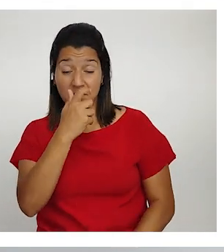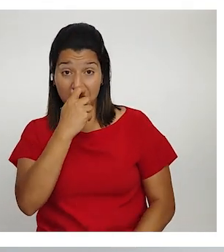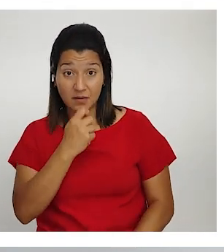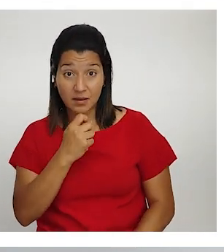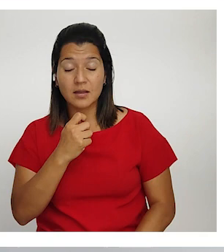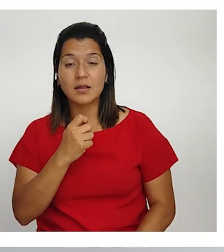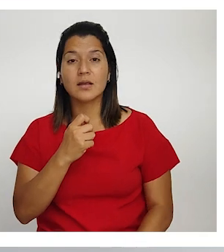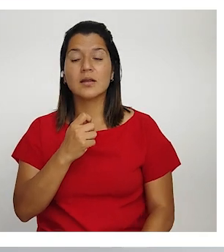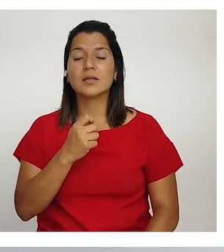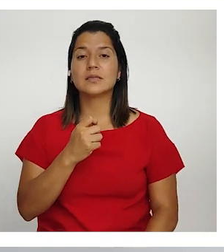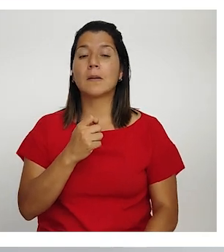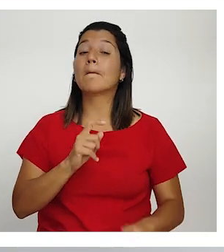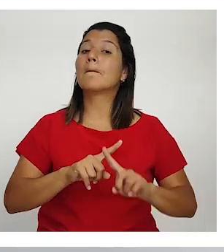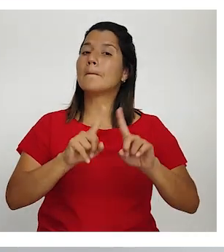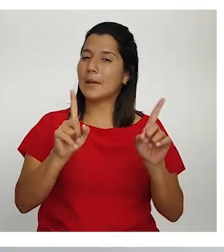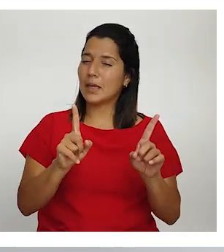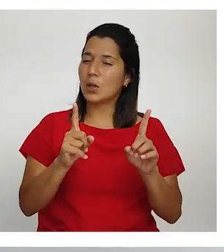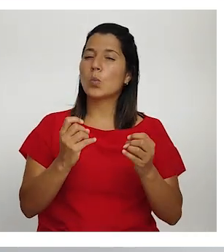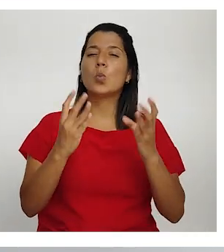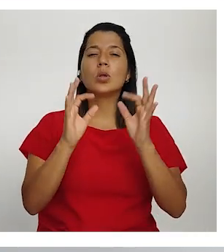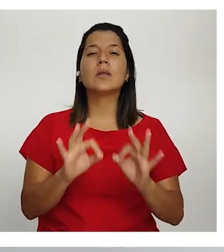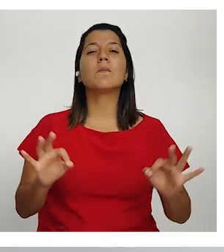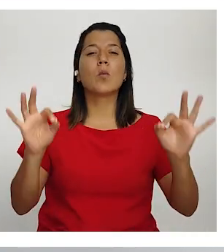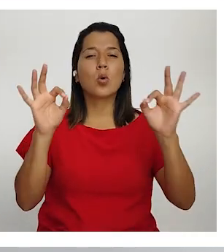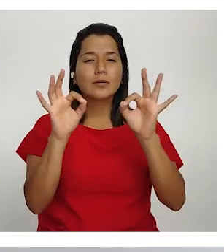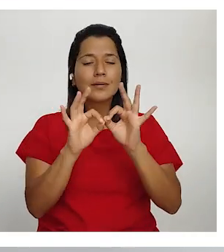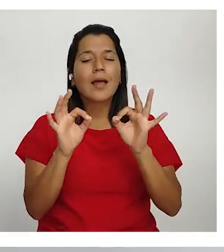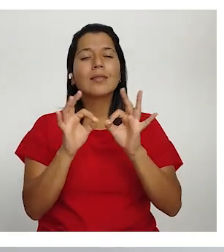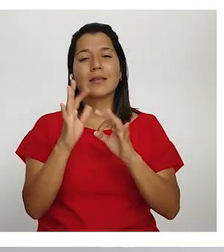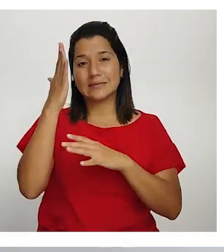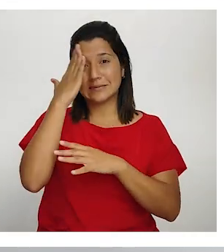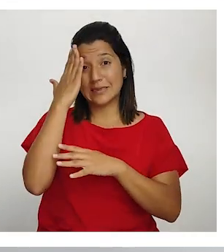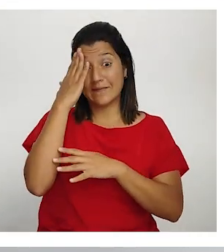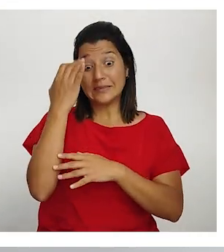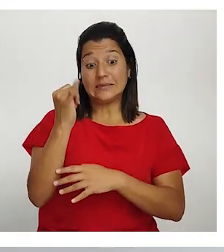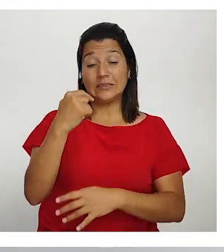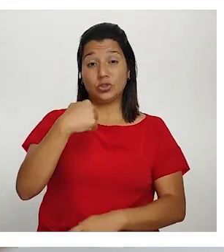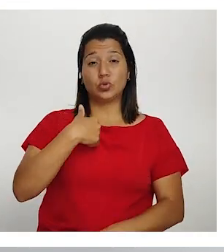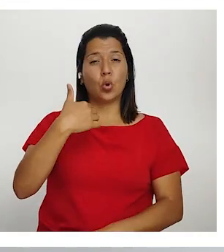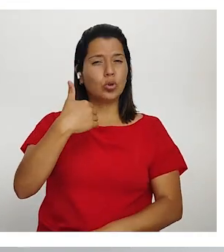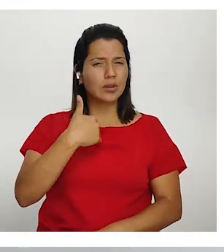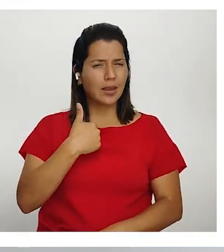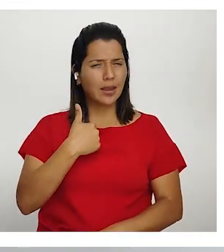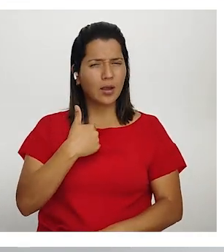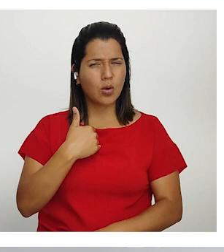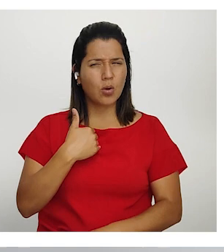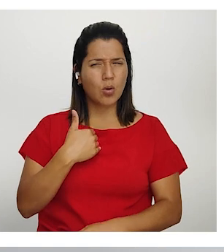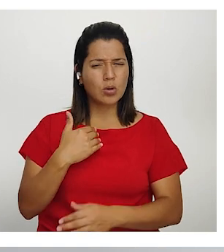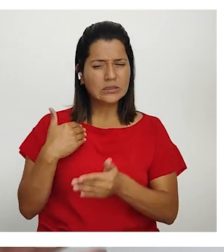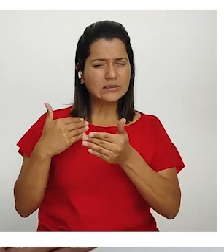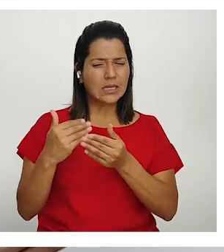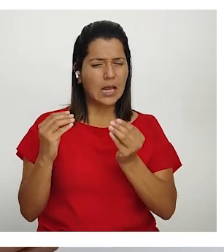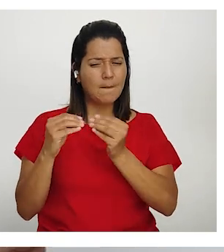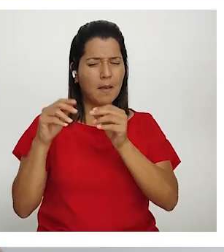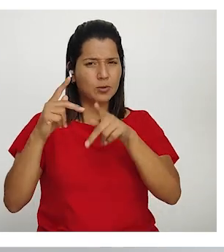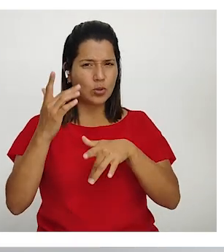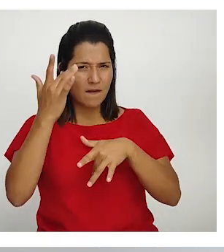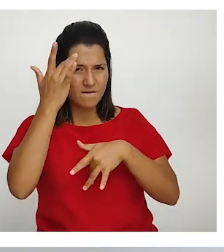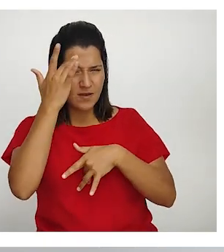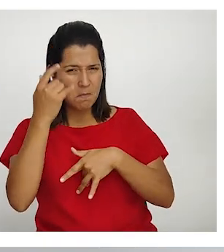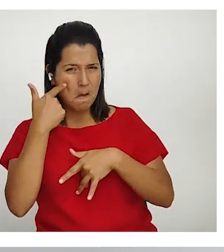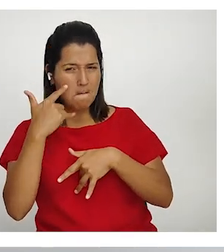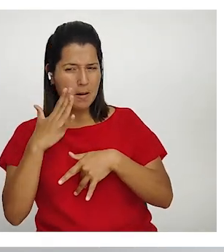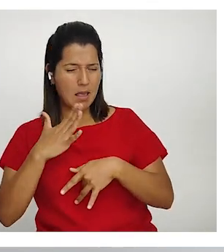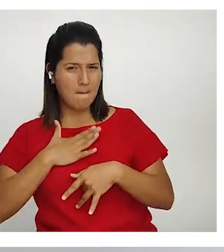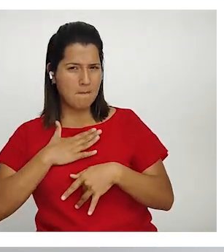sintomatología respiratoria, pero lo importante de esto es tener en cuenta que si yo tengo más casos o conozco de más casos en mi comunidad,